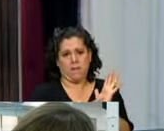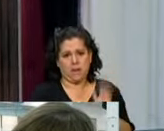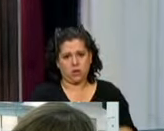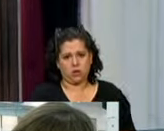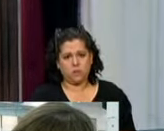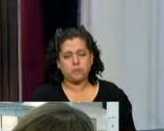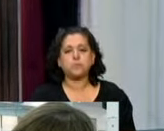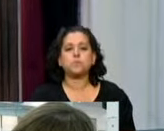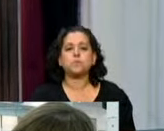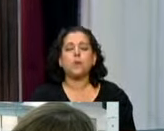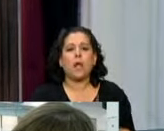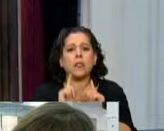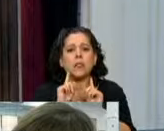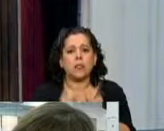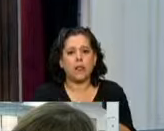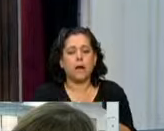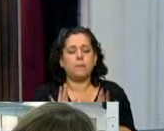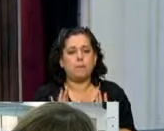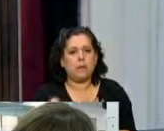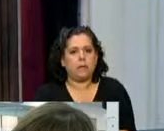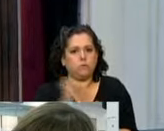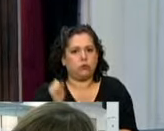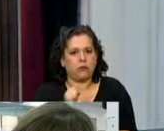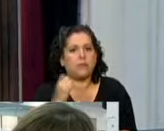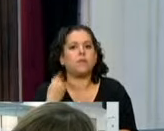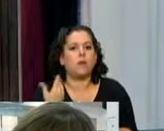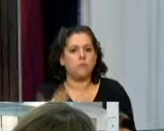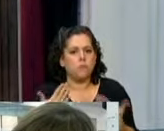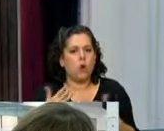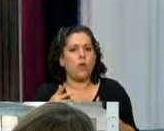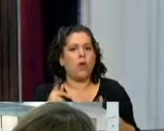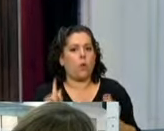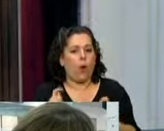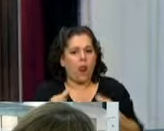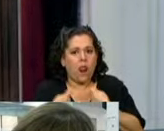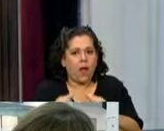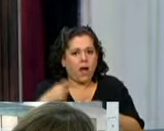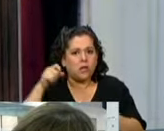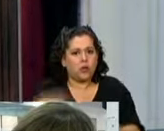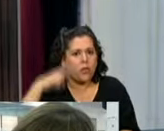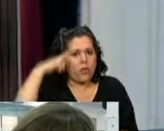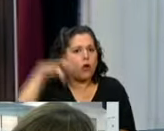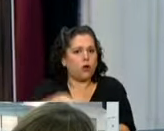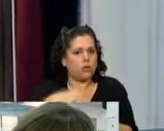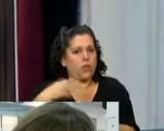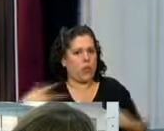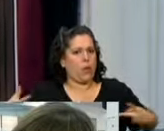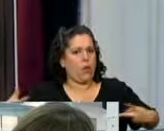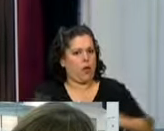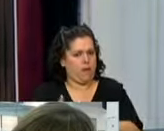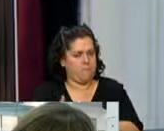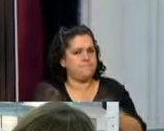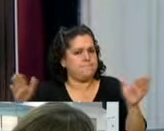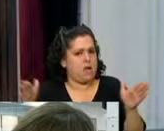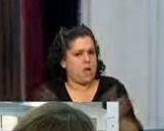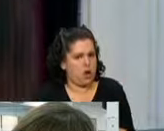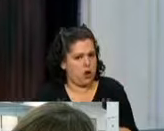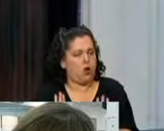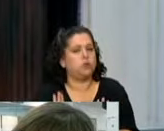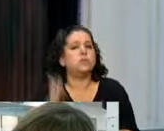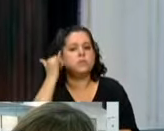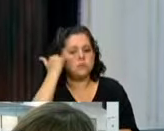fuerte entiendo que estás apurada Andrea te puedo tener 5 minutos más eh Federico escuchá lo que está pasando desde el principio del programa nos estás